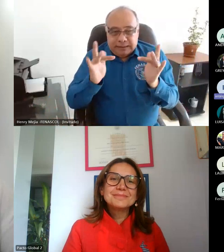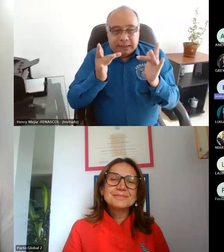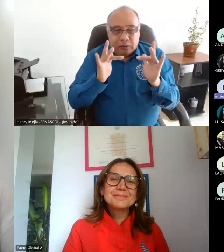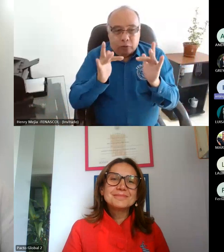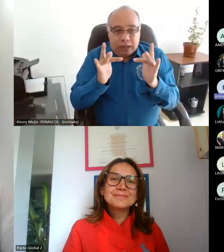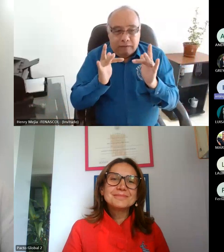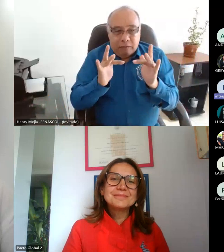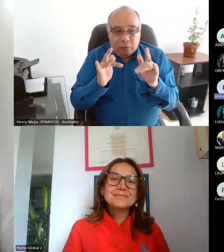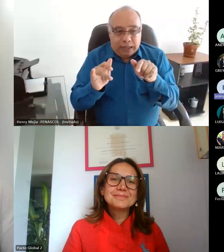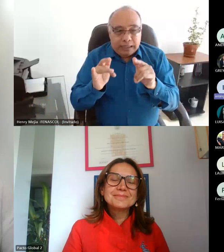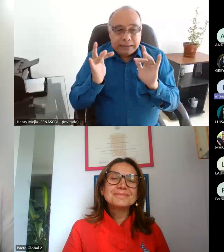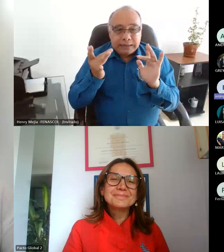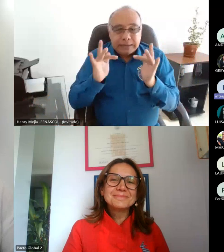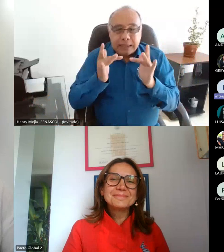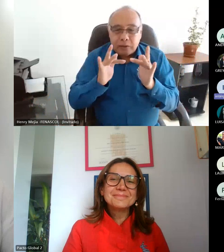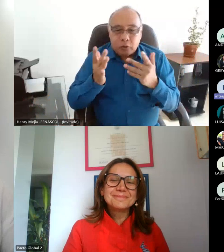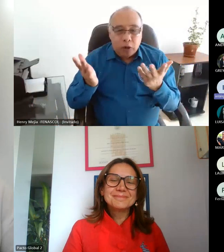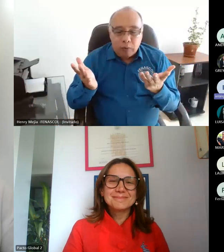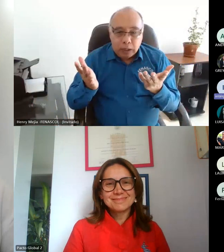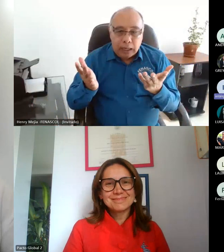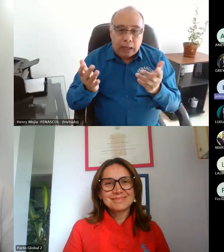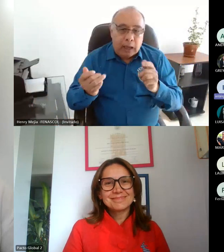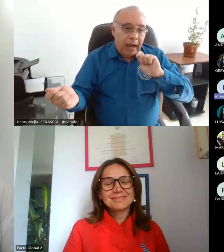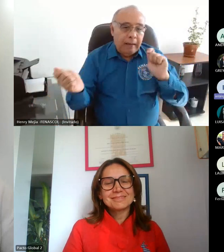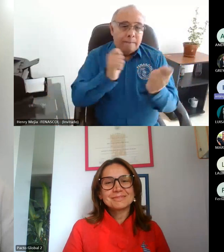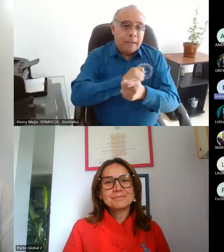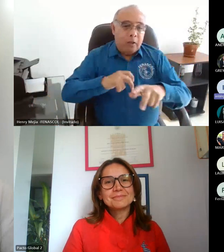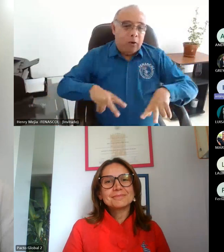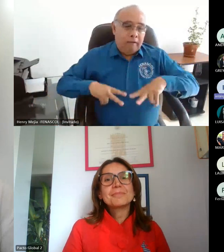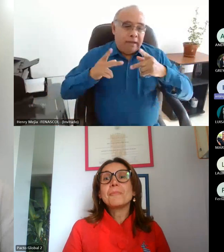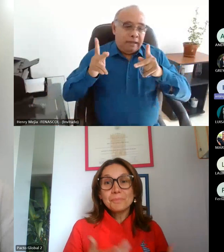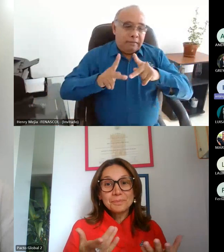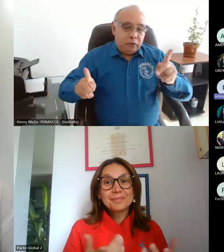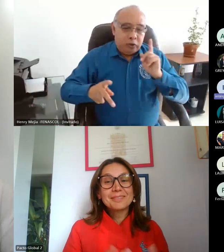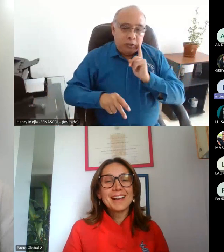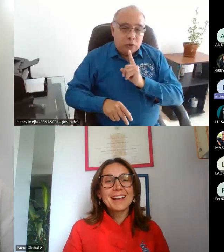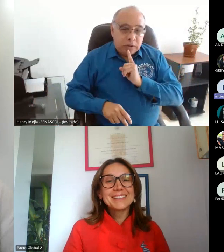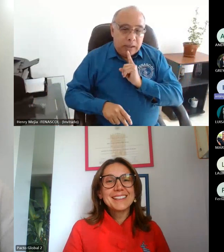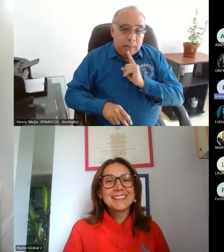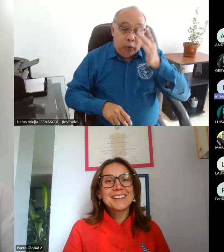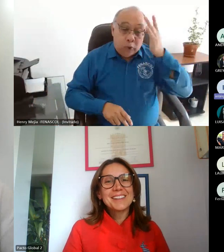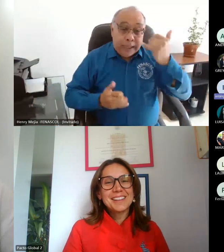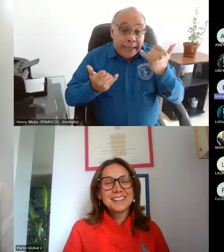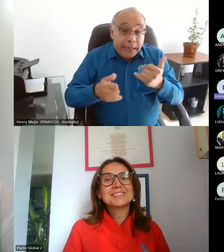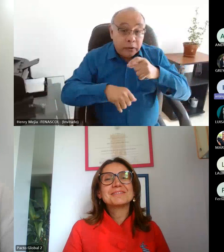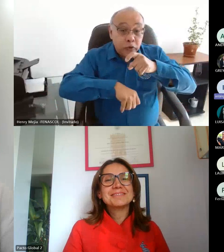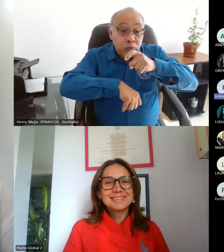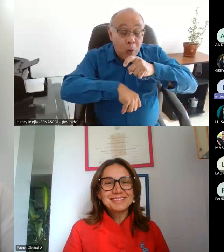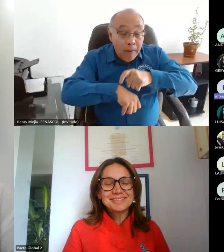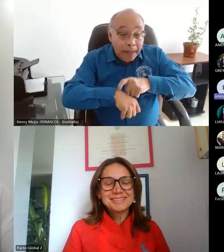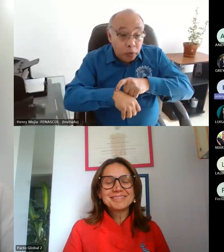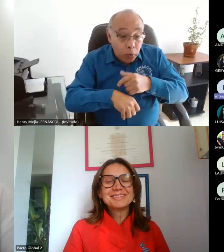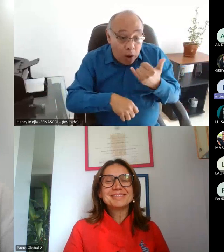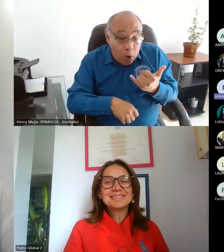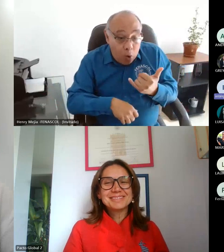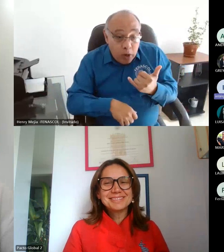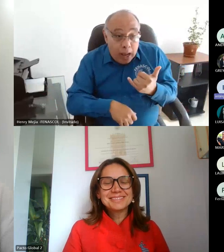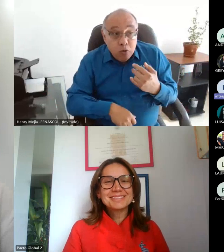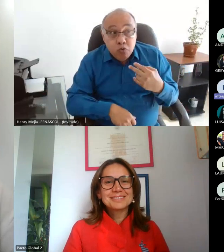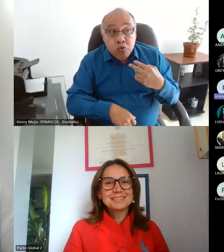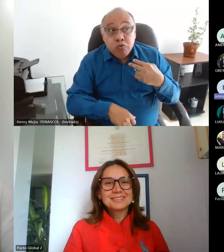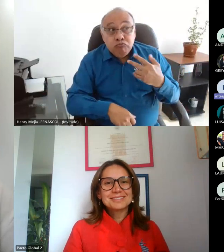sigue vigente hasta ahora con el proyecto centro de relevo centro de relevo ha cambiado las vidas de las personas sordas porque